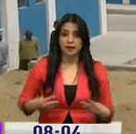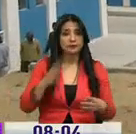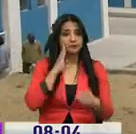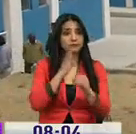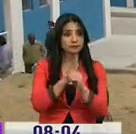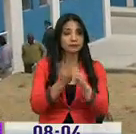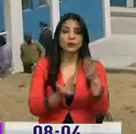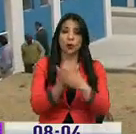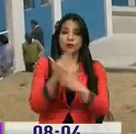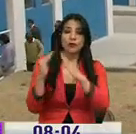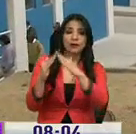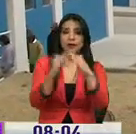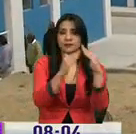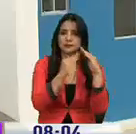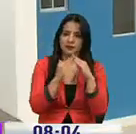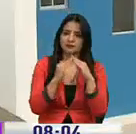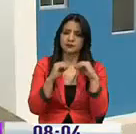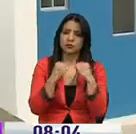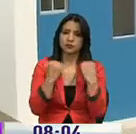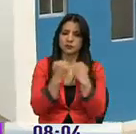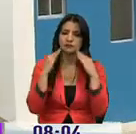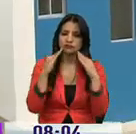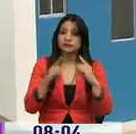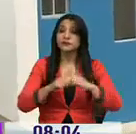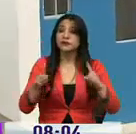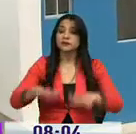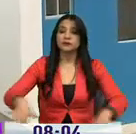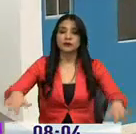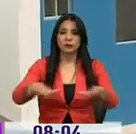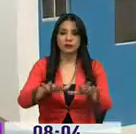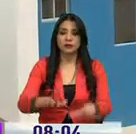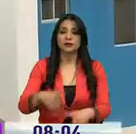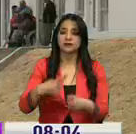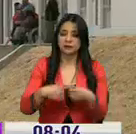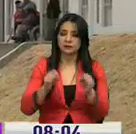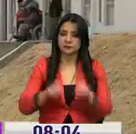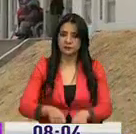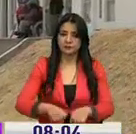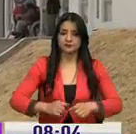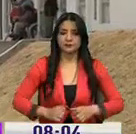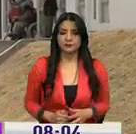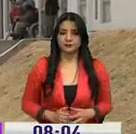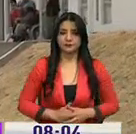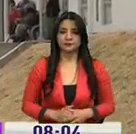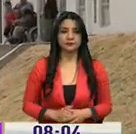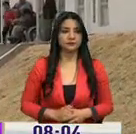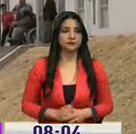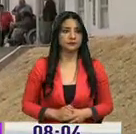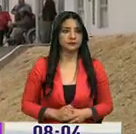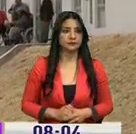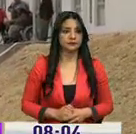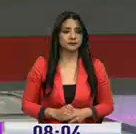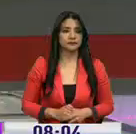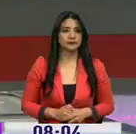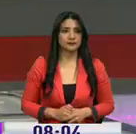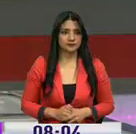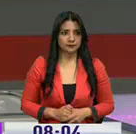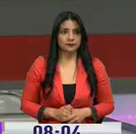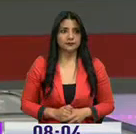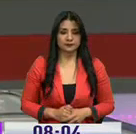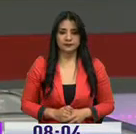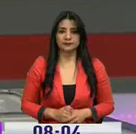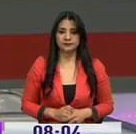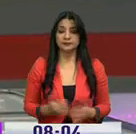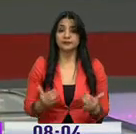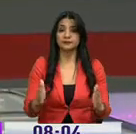complejos habitacionales de interés social en otros sectores del Distrito Metropolitano, informó Sofía Vintimilla.